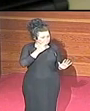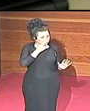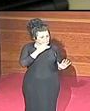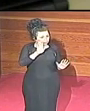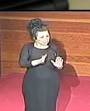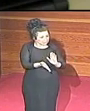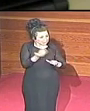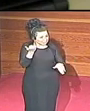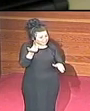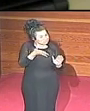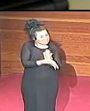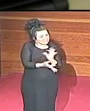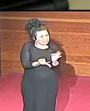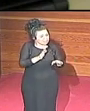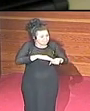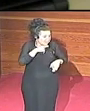desnazificación para el Kremlin,